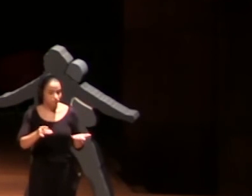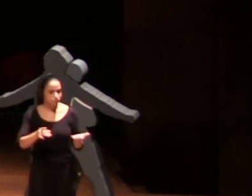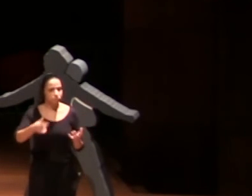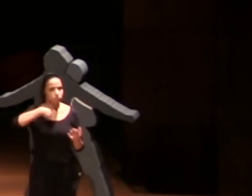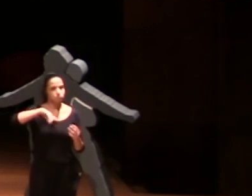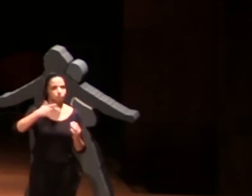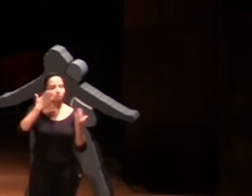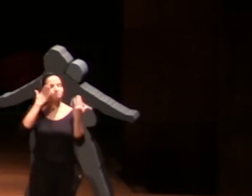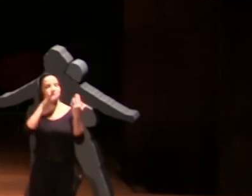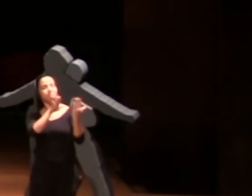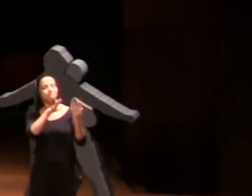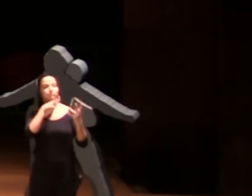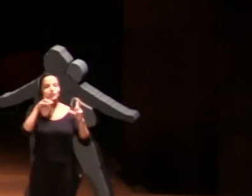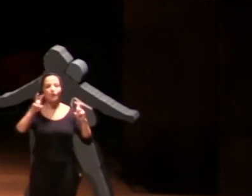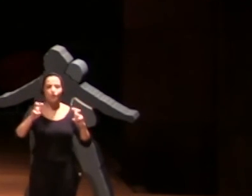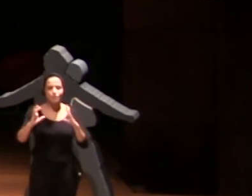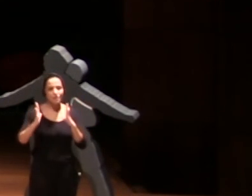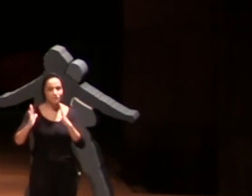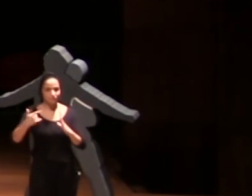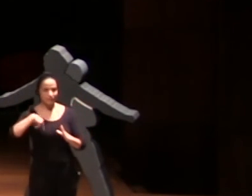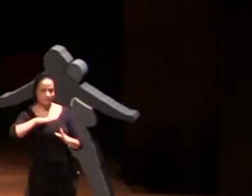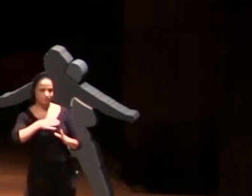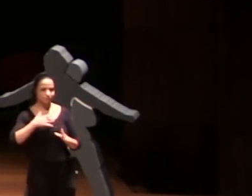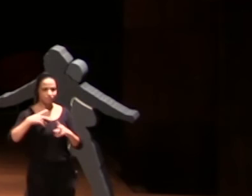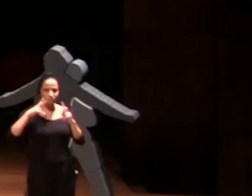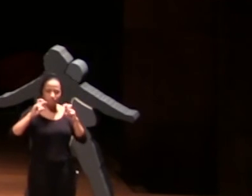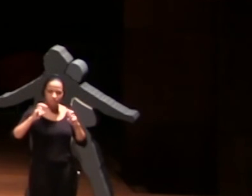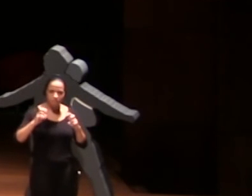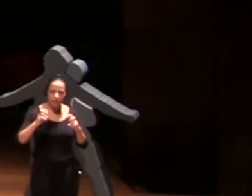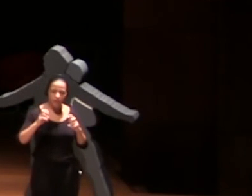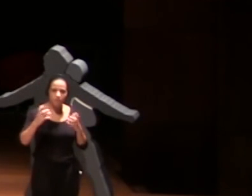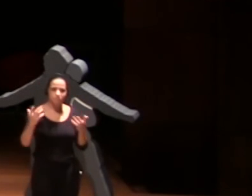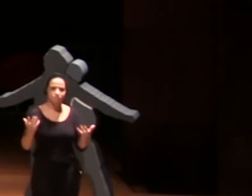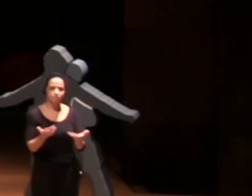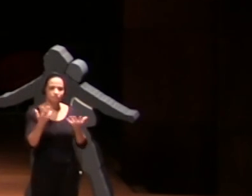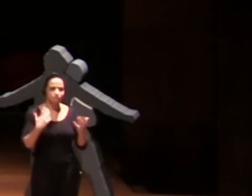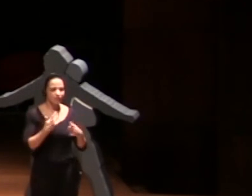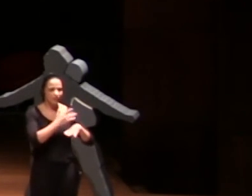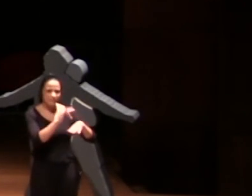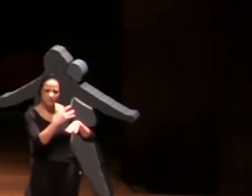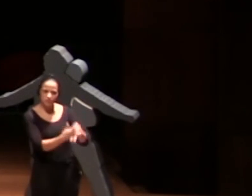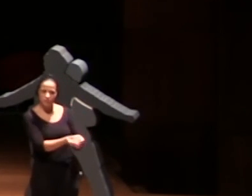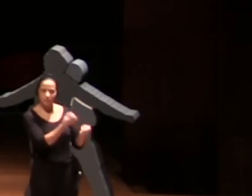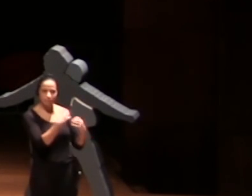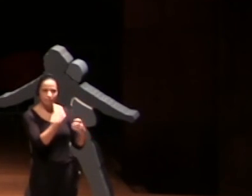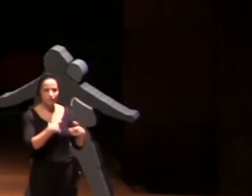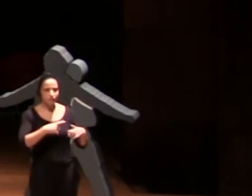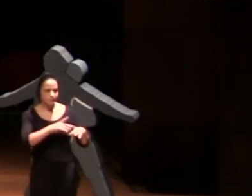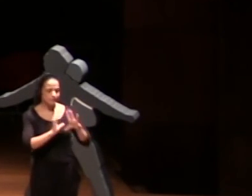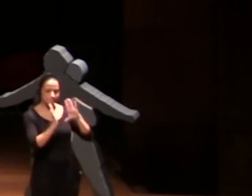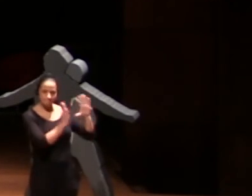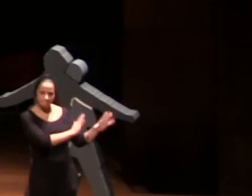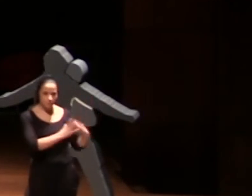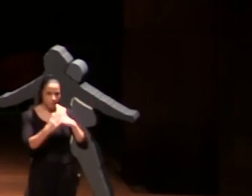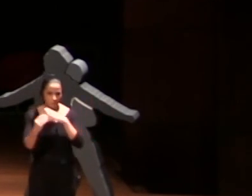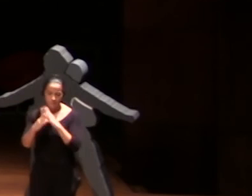estamos ante una nueva fase para nosotros de abandonar todo este tipo de sensores por no invadir al paciente y por no